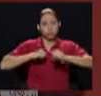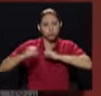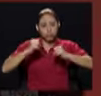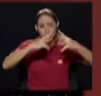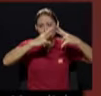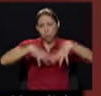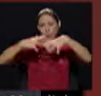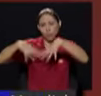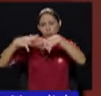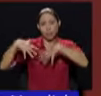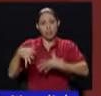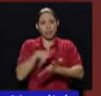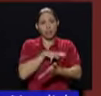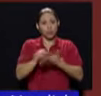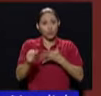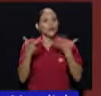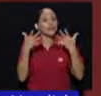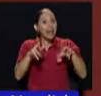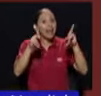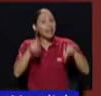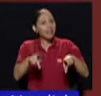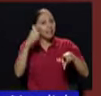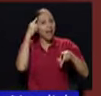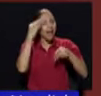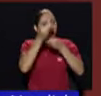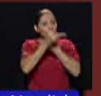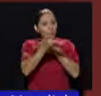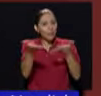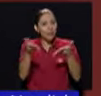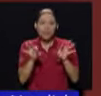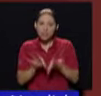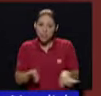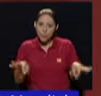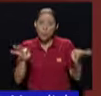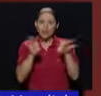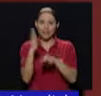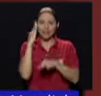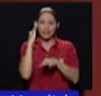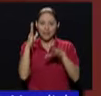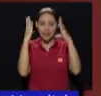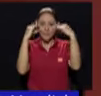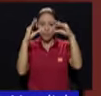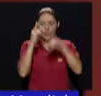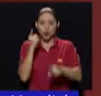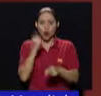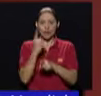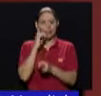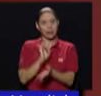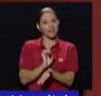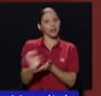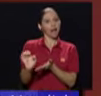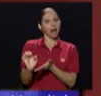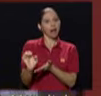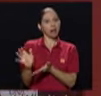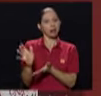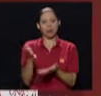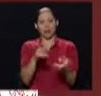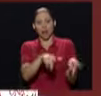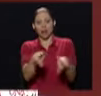informaciones en esa materia. Y, pues, es importante que la gente maneje la información correcta para evitar cualquier tipo de